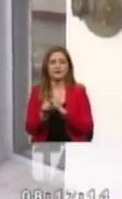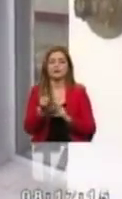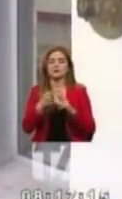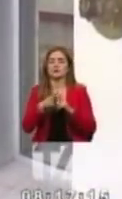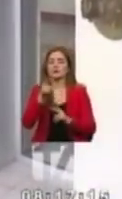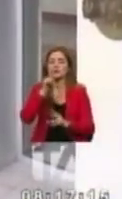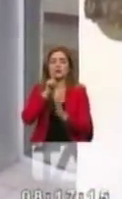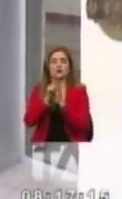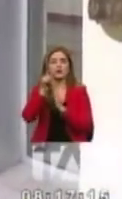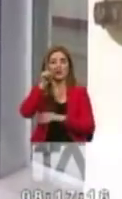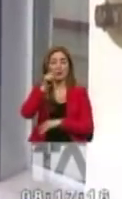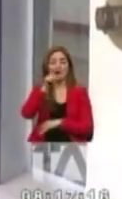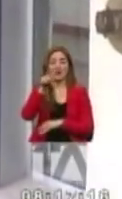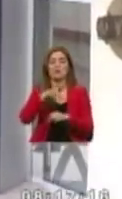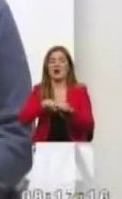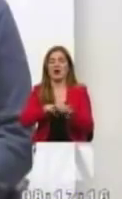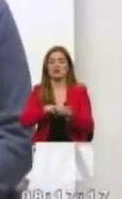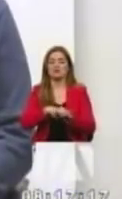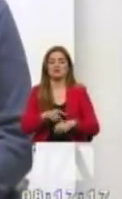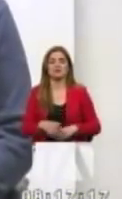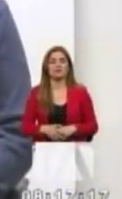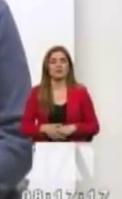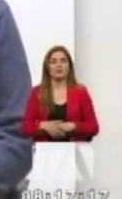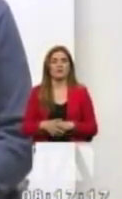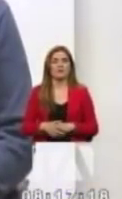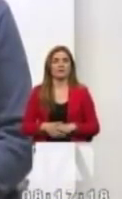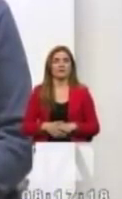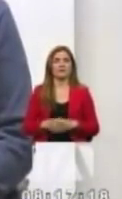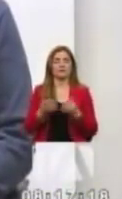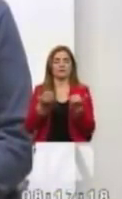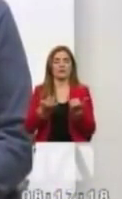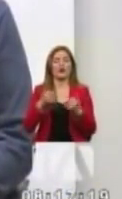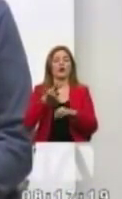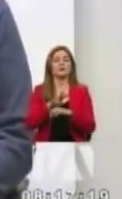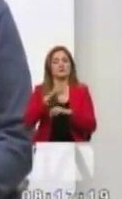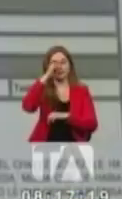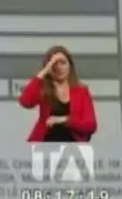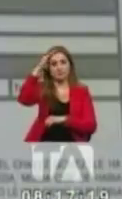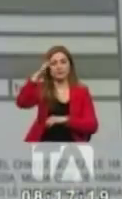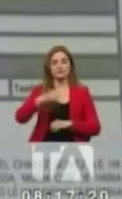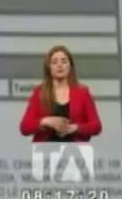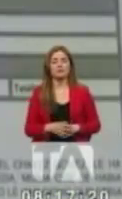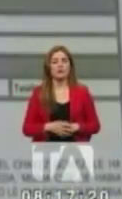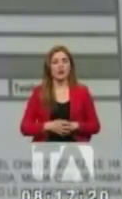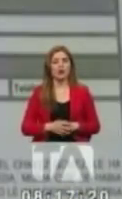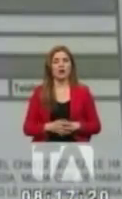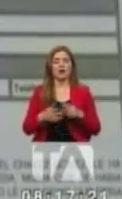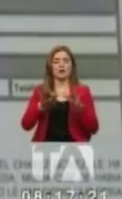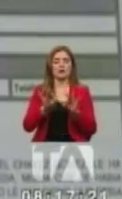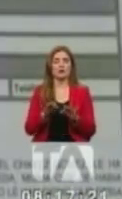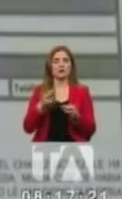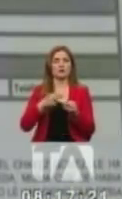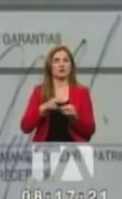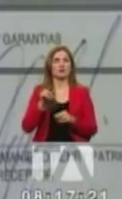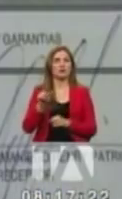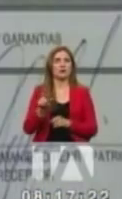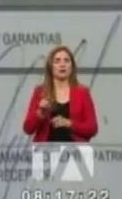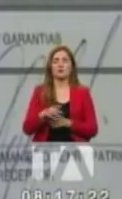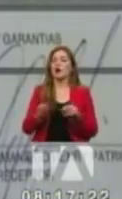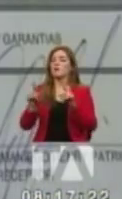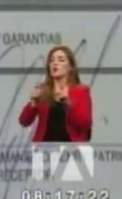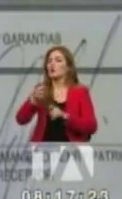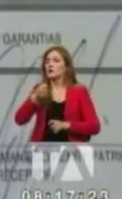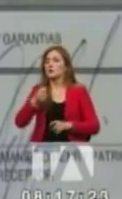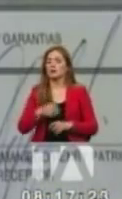iniciado acciones en la fiscalía de marcas entre ellos el actual intendente general de policía quien confirmó su acción aunque no